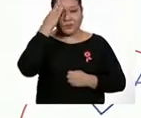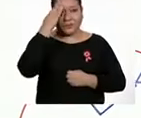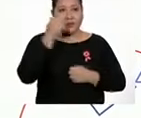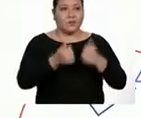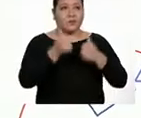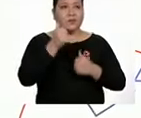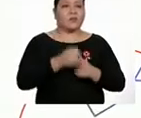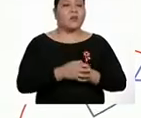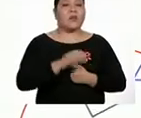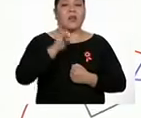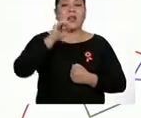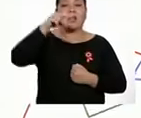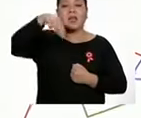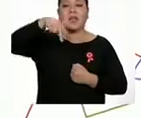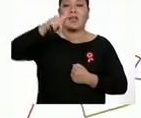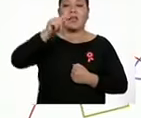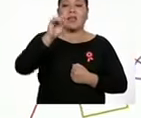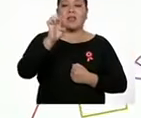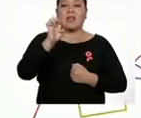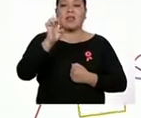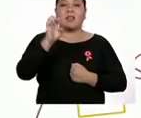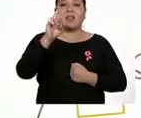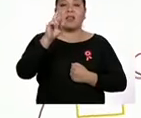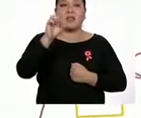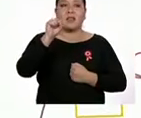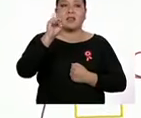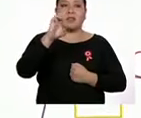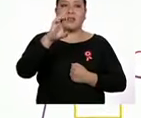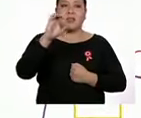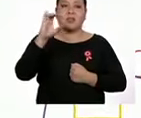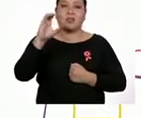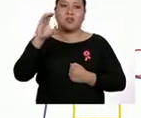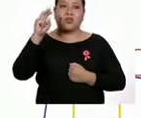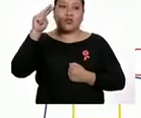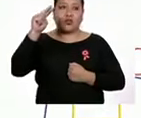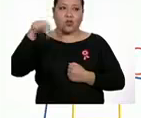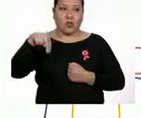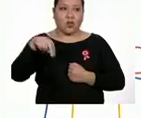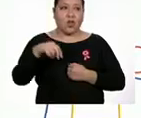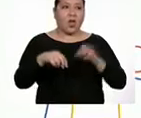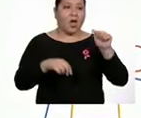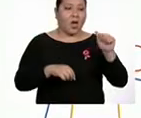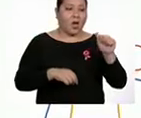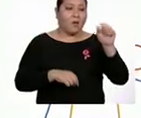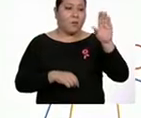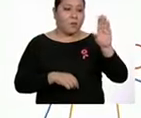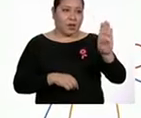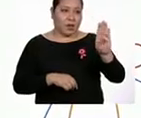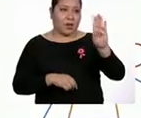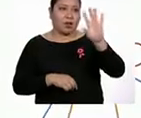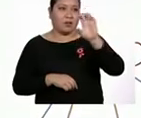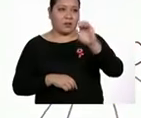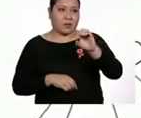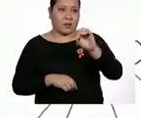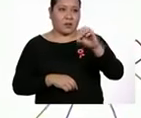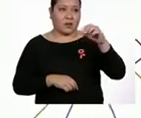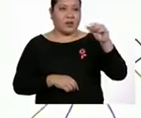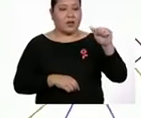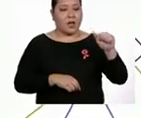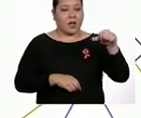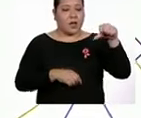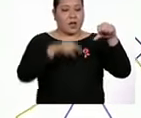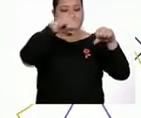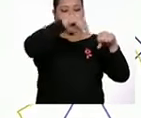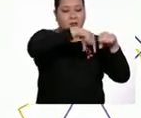la intersección entre los intervalos A, B, C, primero hay que resolver el